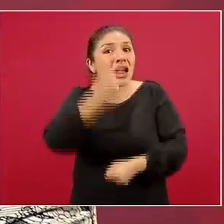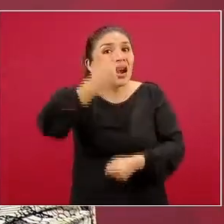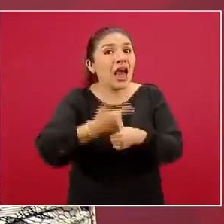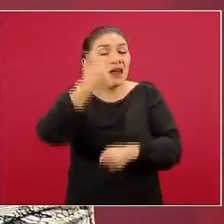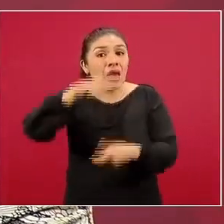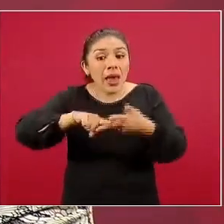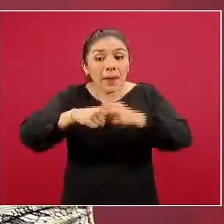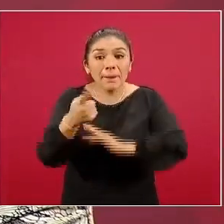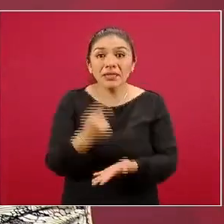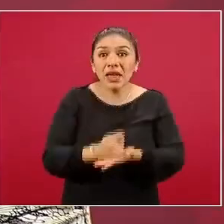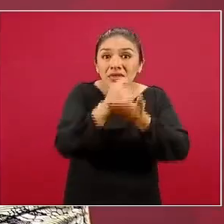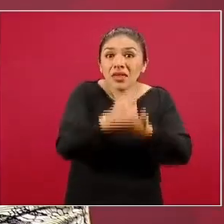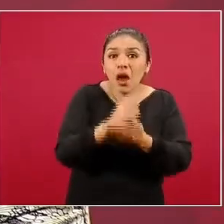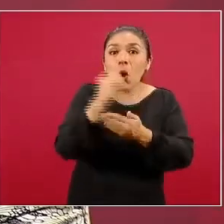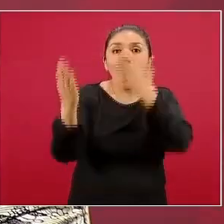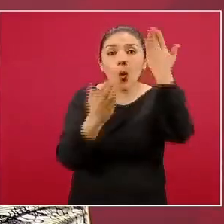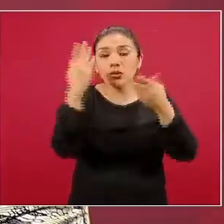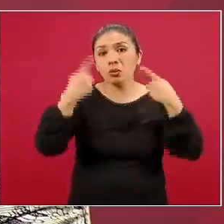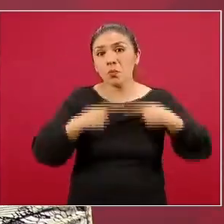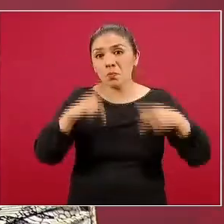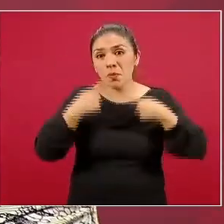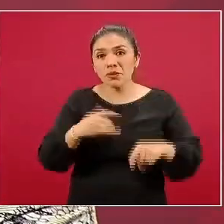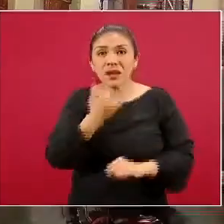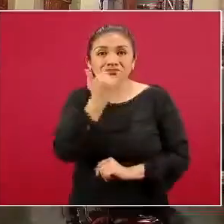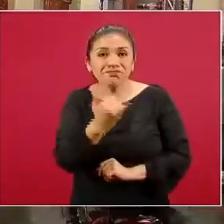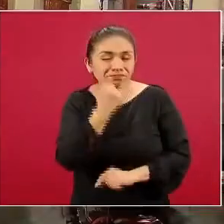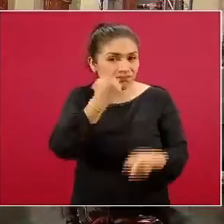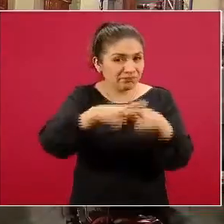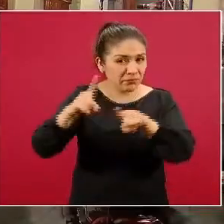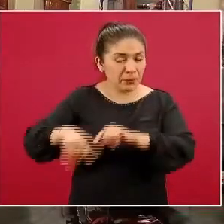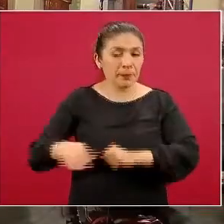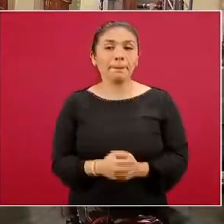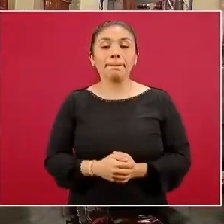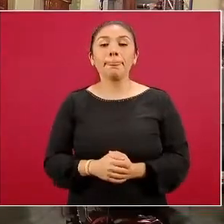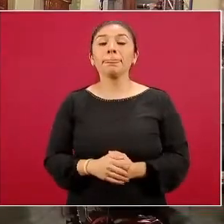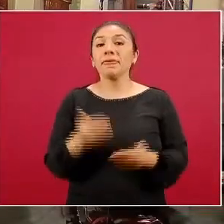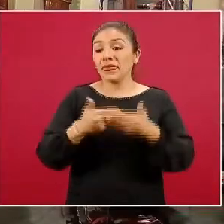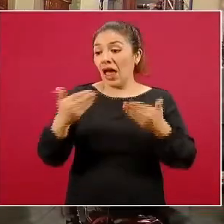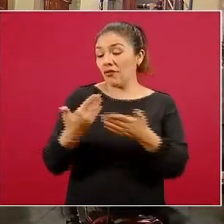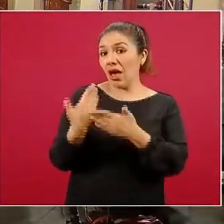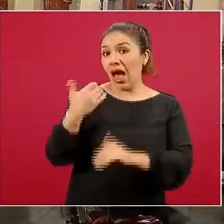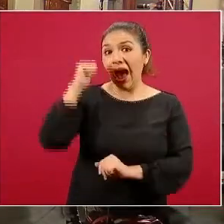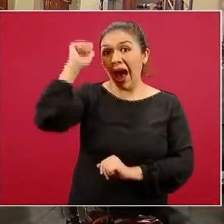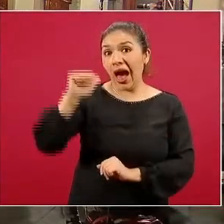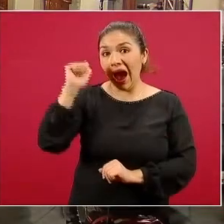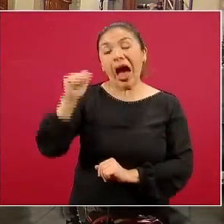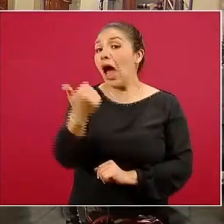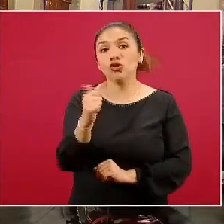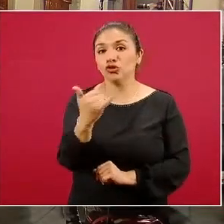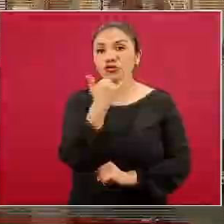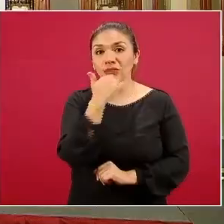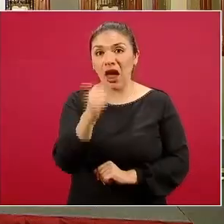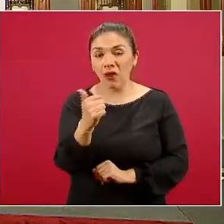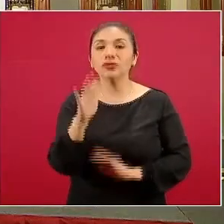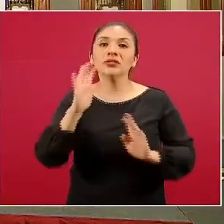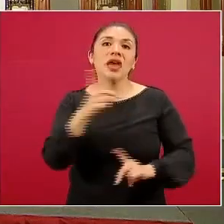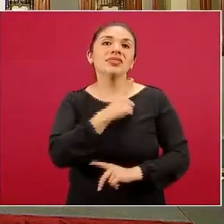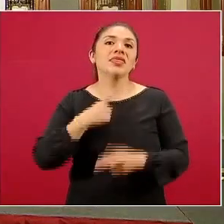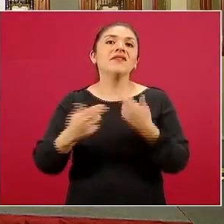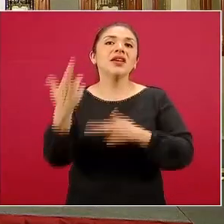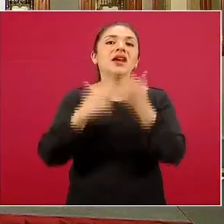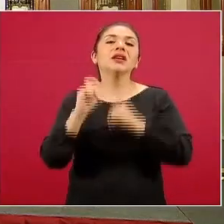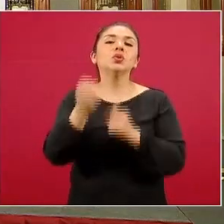de tratamiento, estudios de personas sin control. Y ahora en agosto pues tenemos que regresar a esta